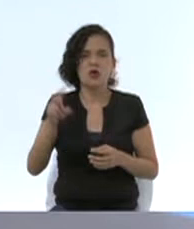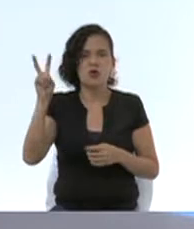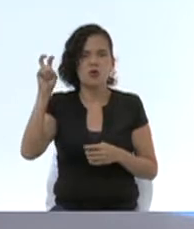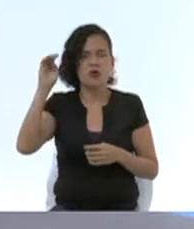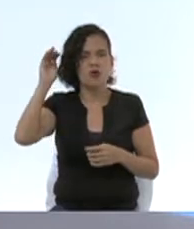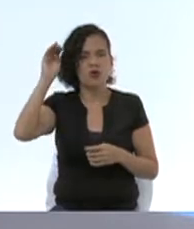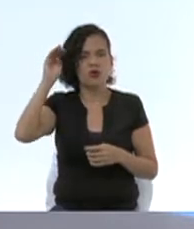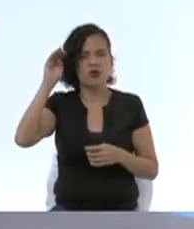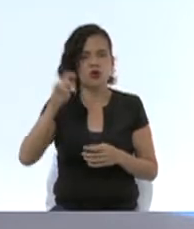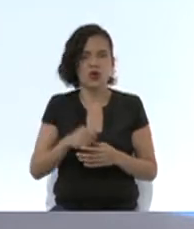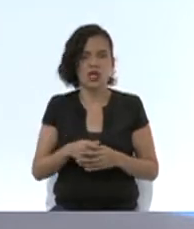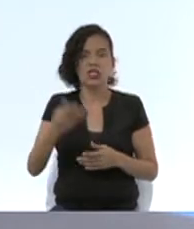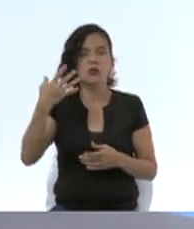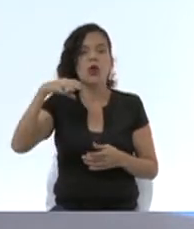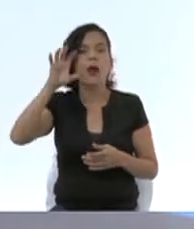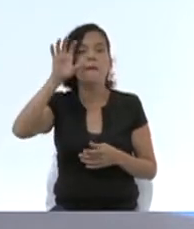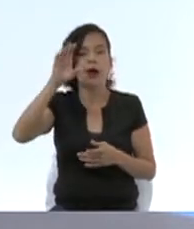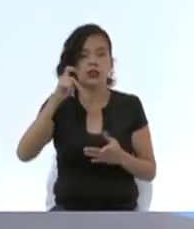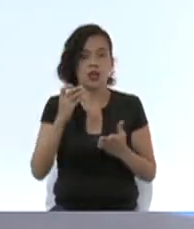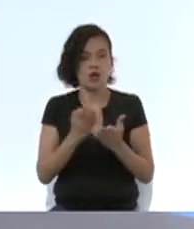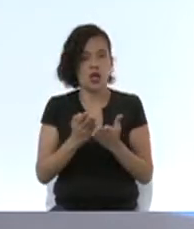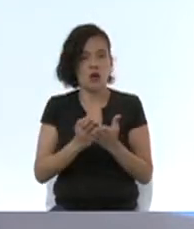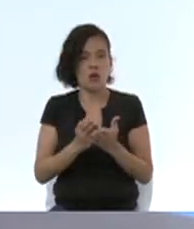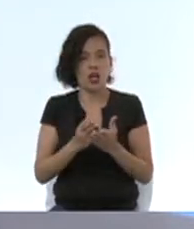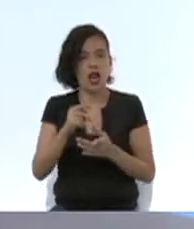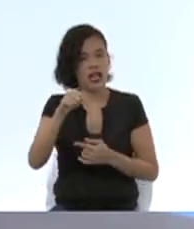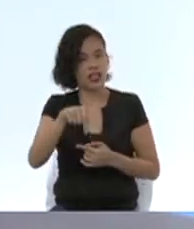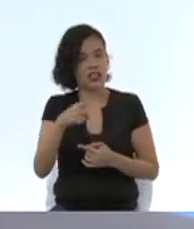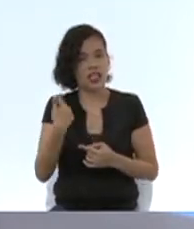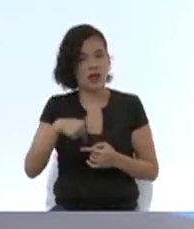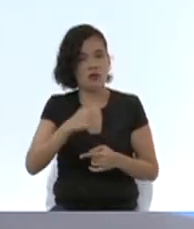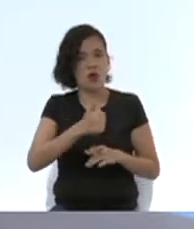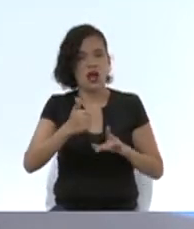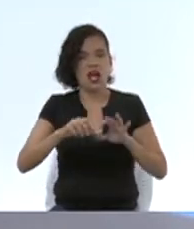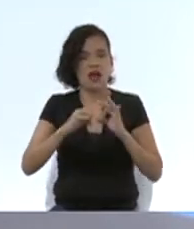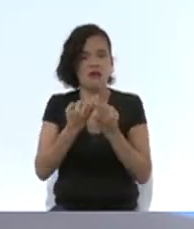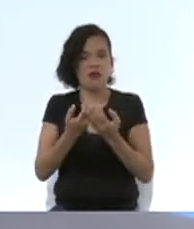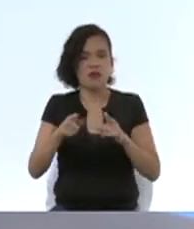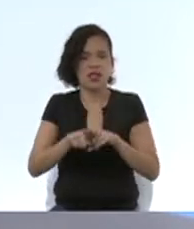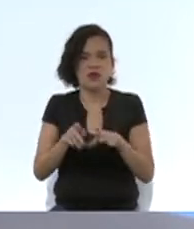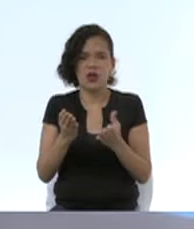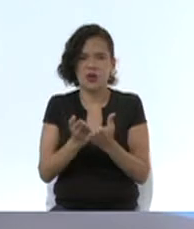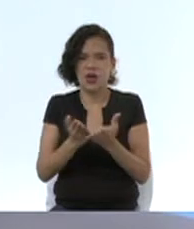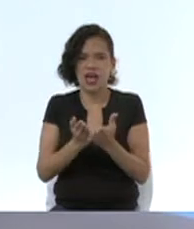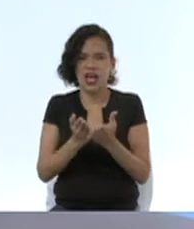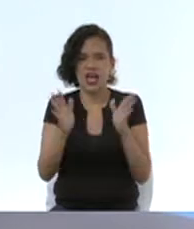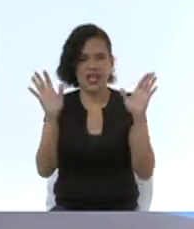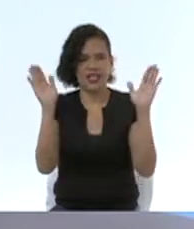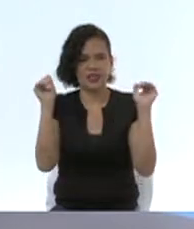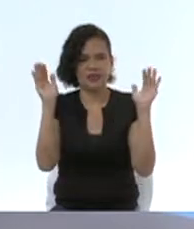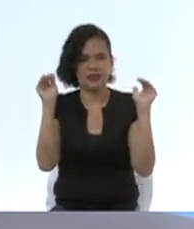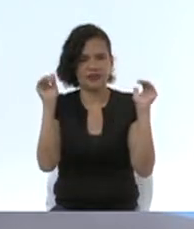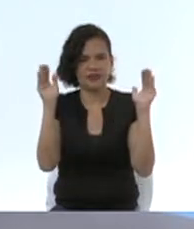y así como la patria es una escuela, aquí tenemos cada familia una... ¡Escuela!